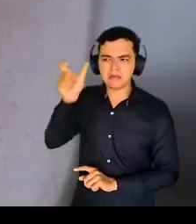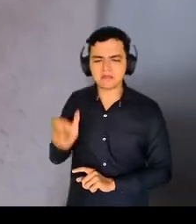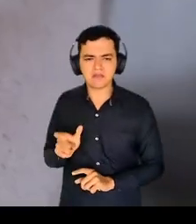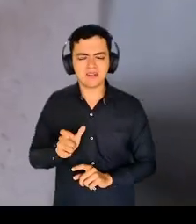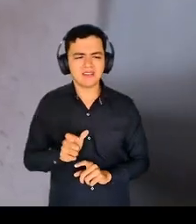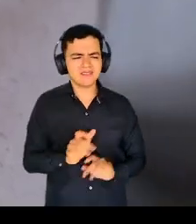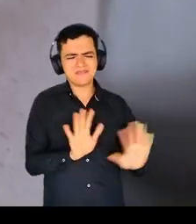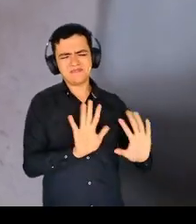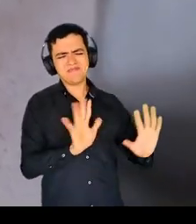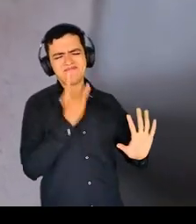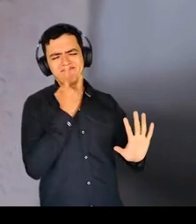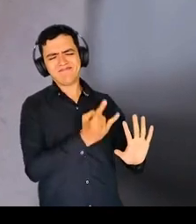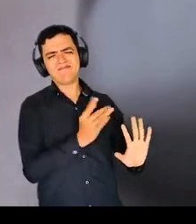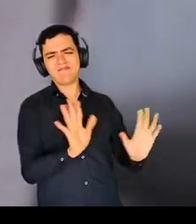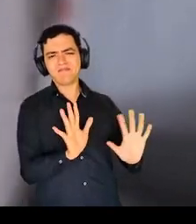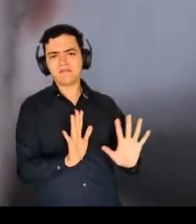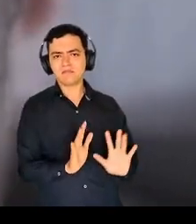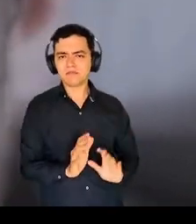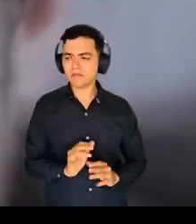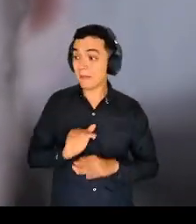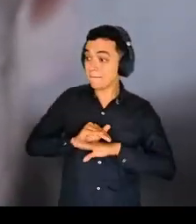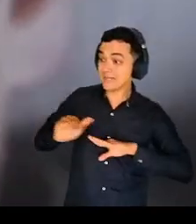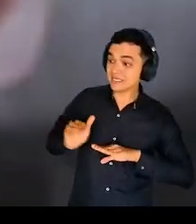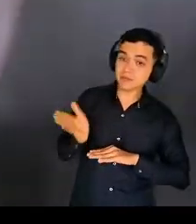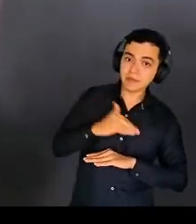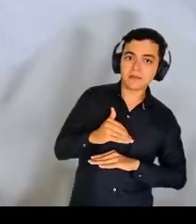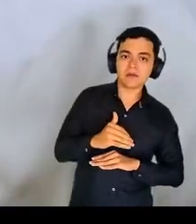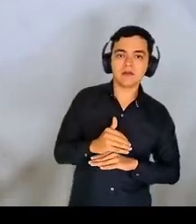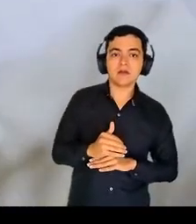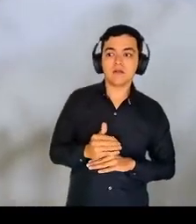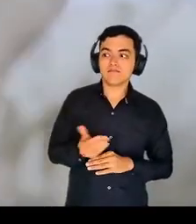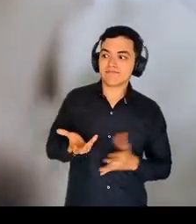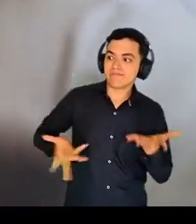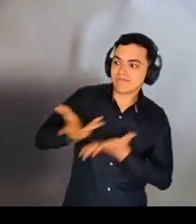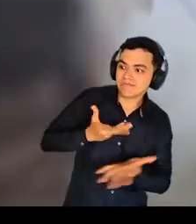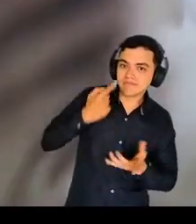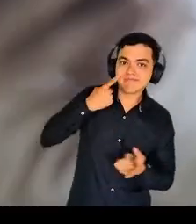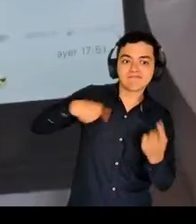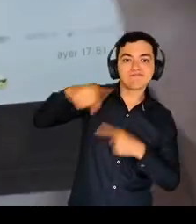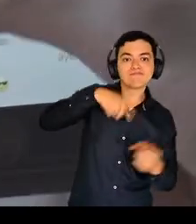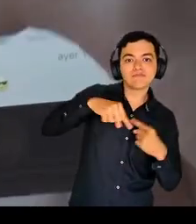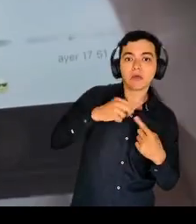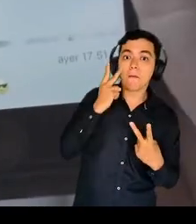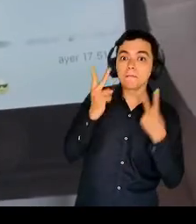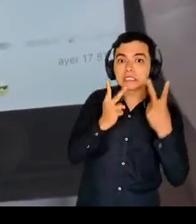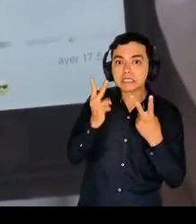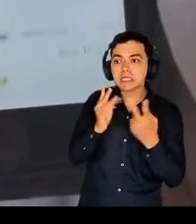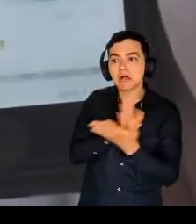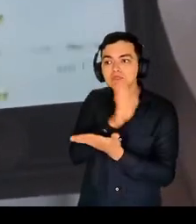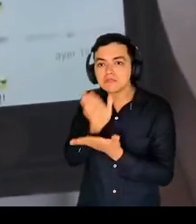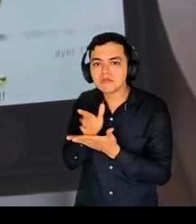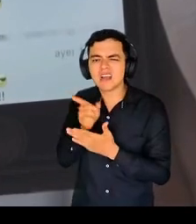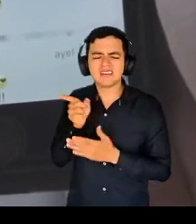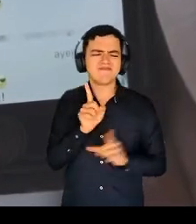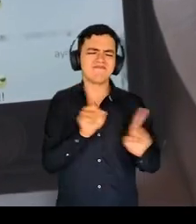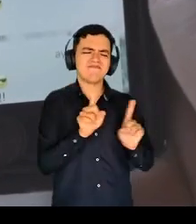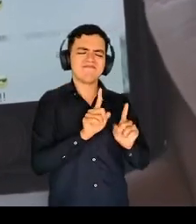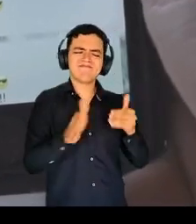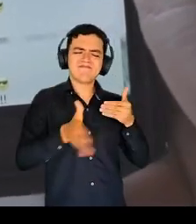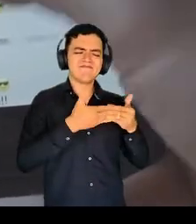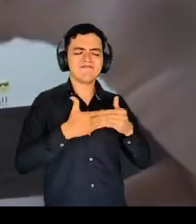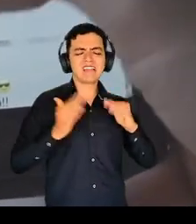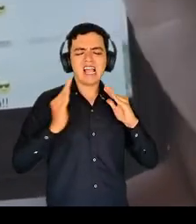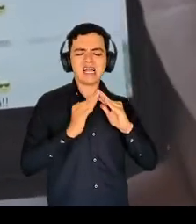y desinteresada, no acepta invitaciones a salir ni a visitas y prefiere estar encerrado solo en